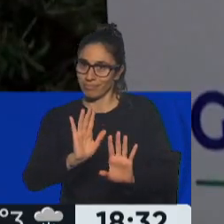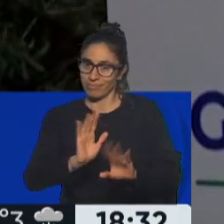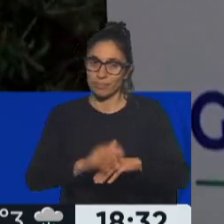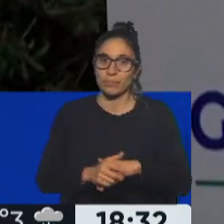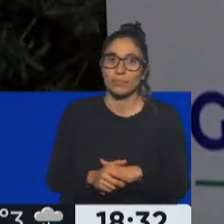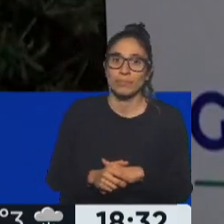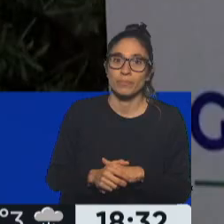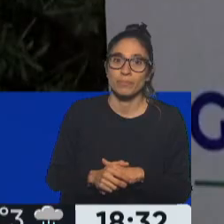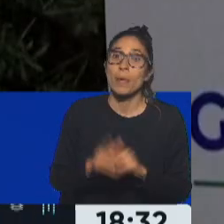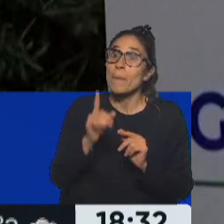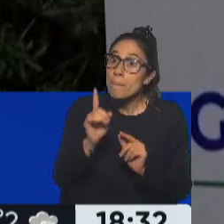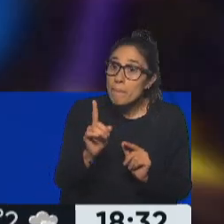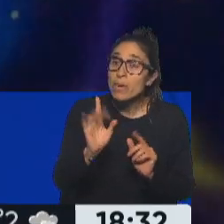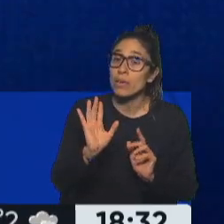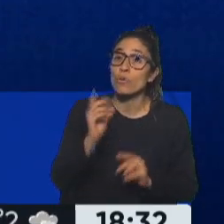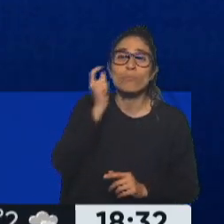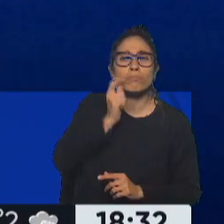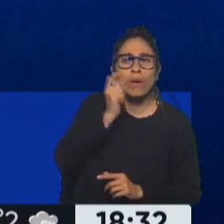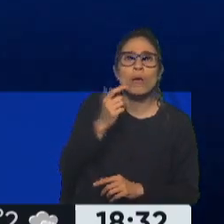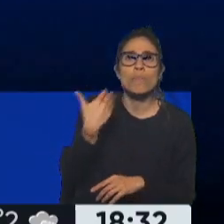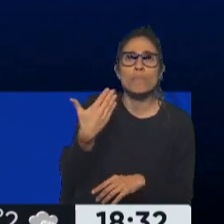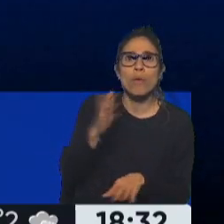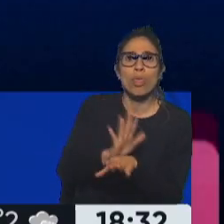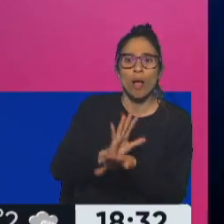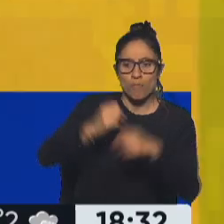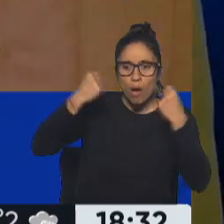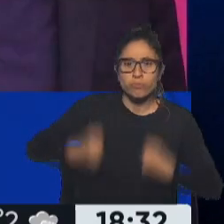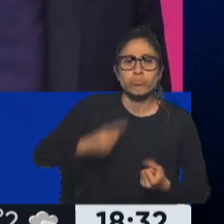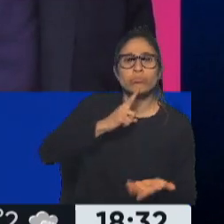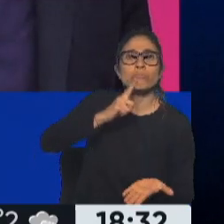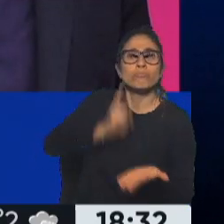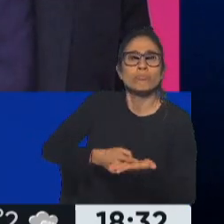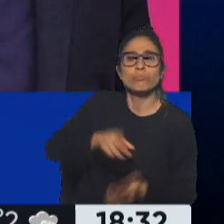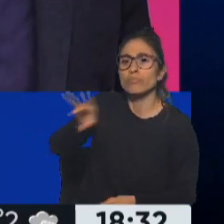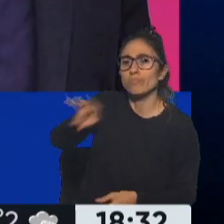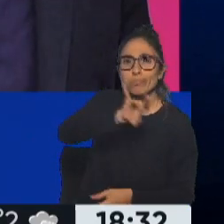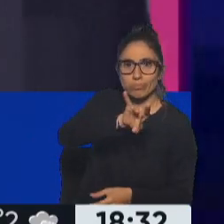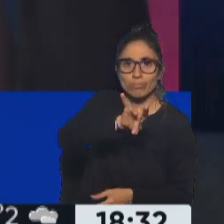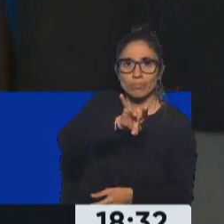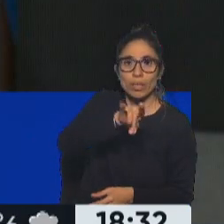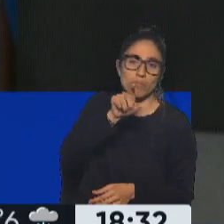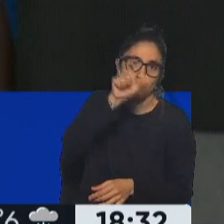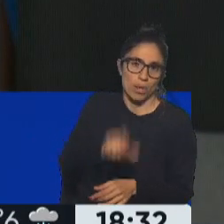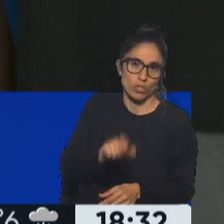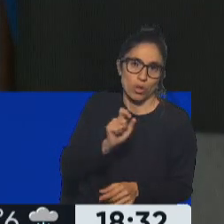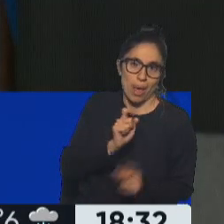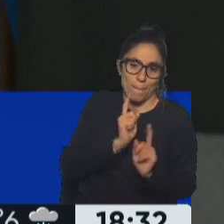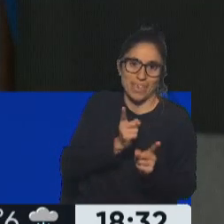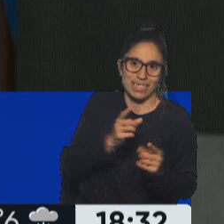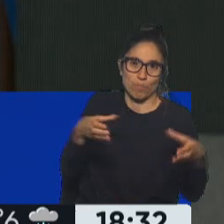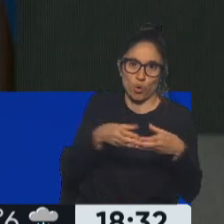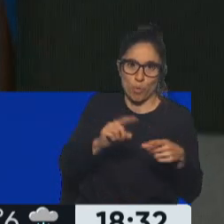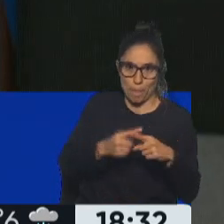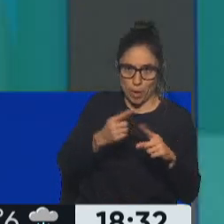intentara, digamos, imponer a un representante de su fuerza política, siendo que potencialmente